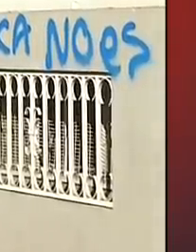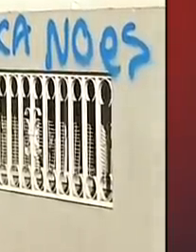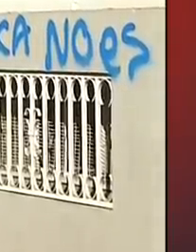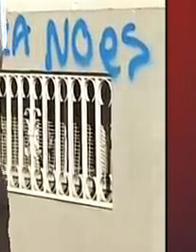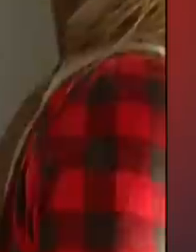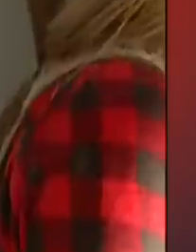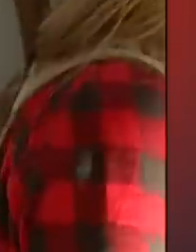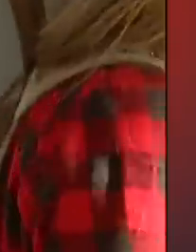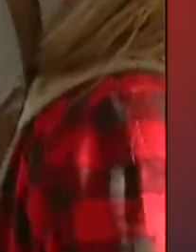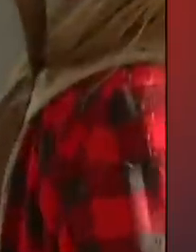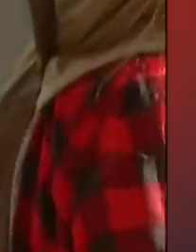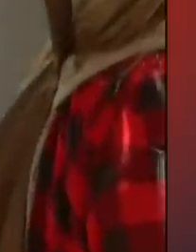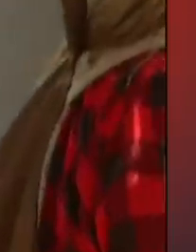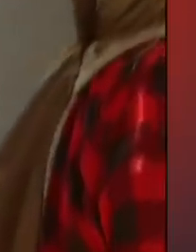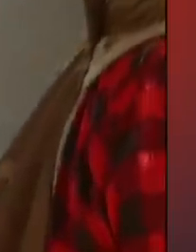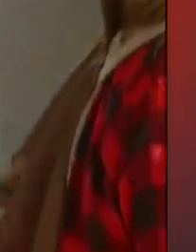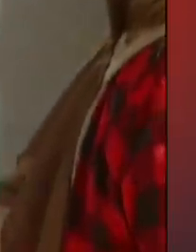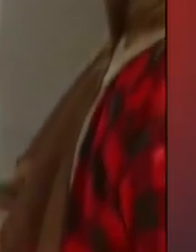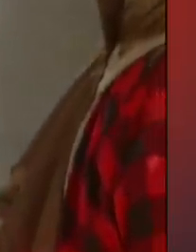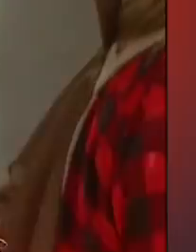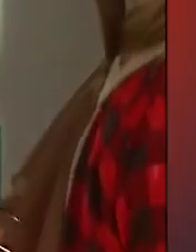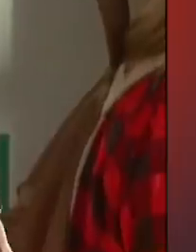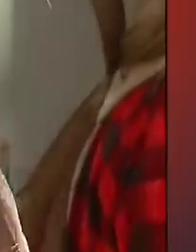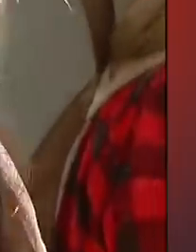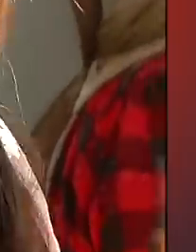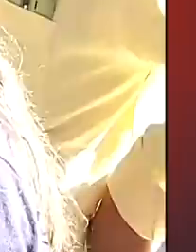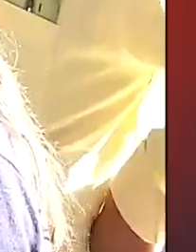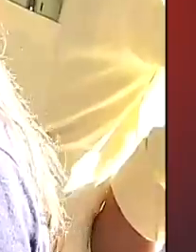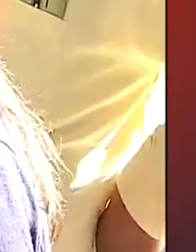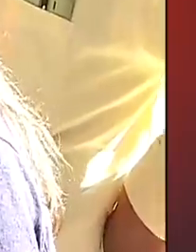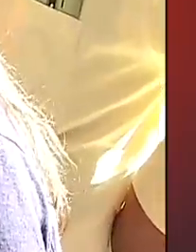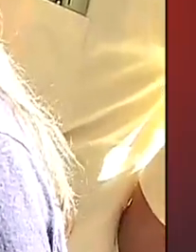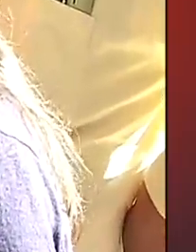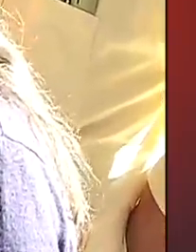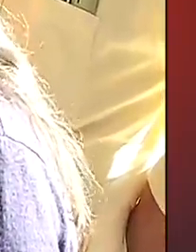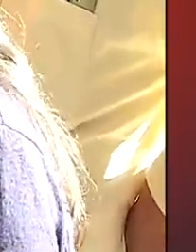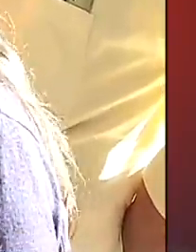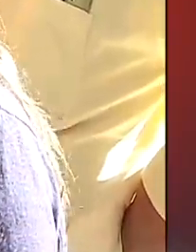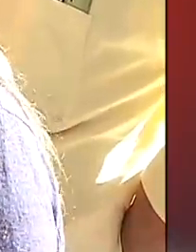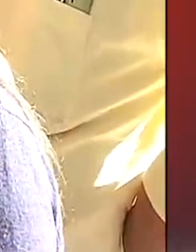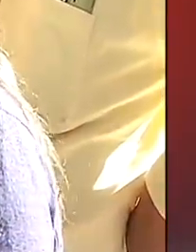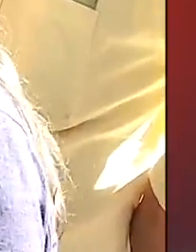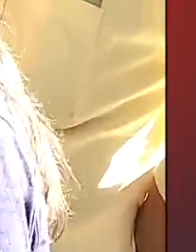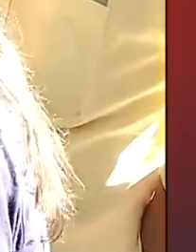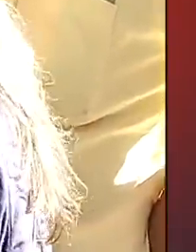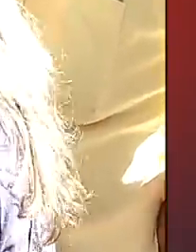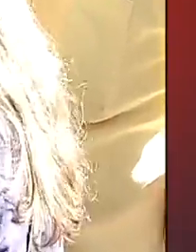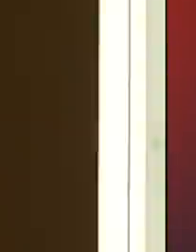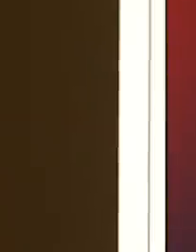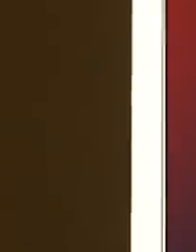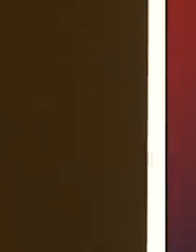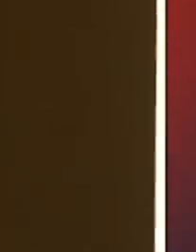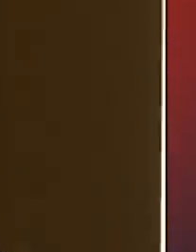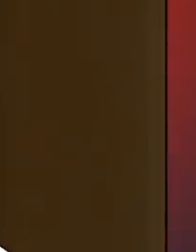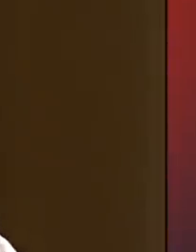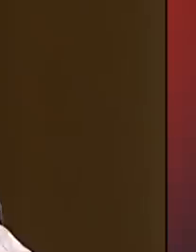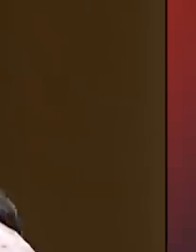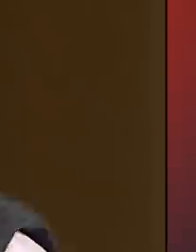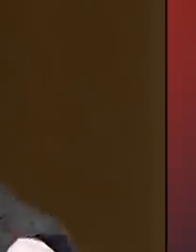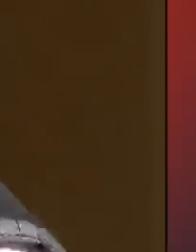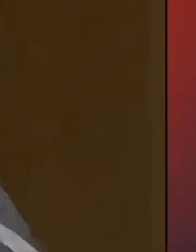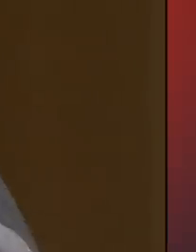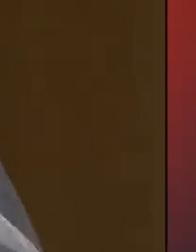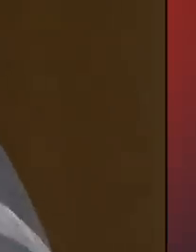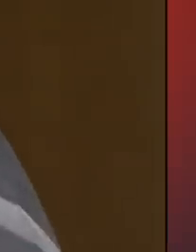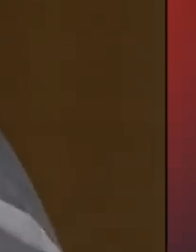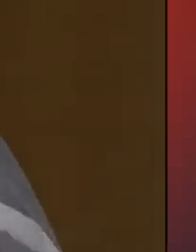ir aclarándolos. O sea, en general, acá en la región metropolitana, que vence la cuarentena el jueves, se extiende hasta